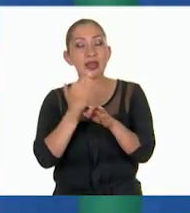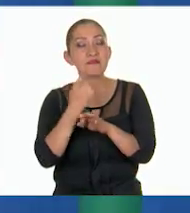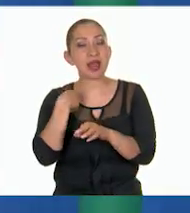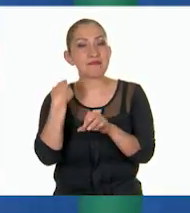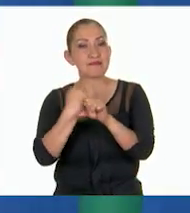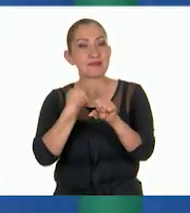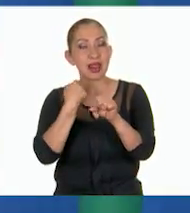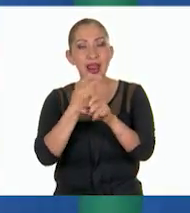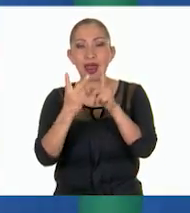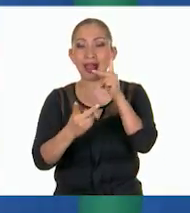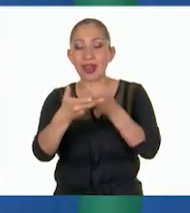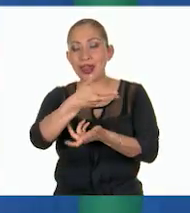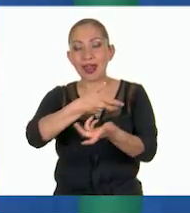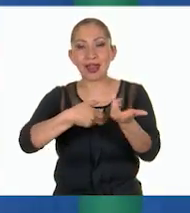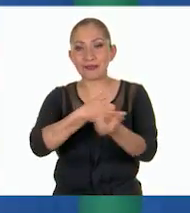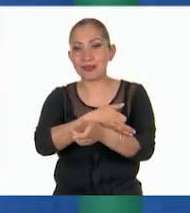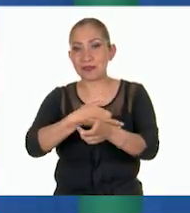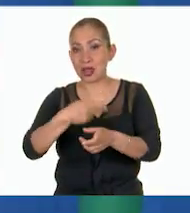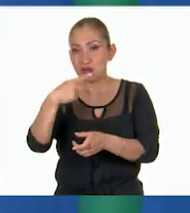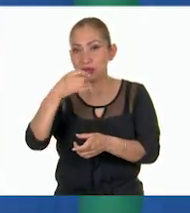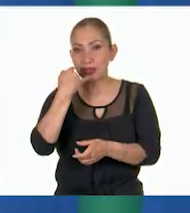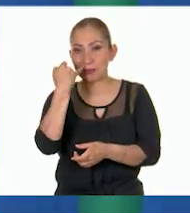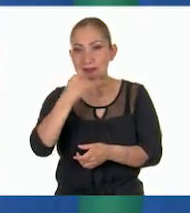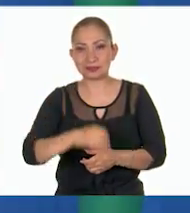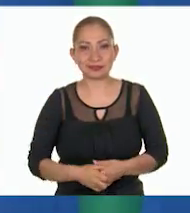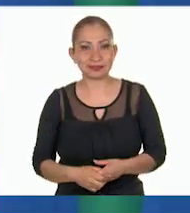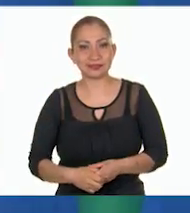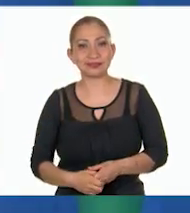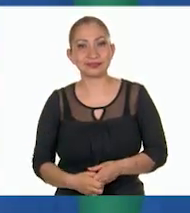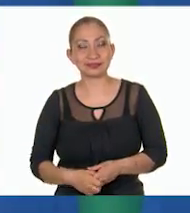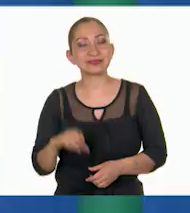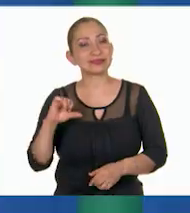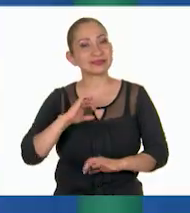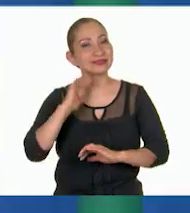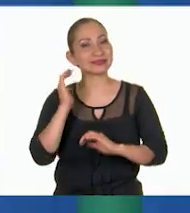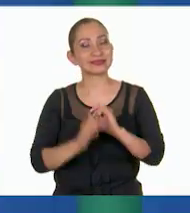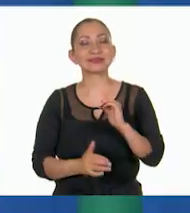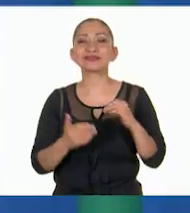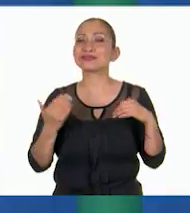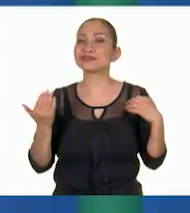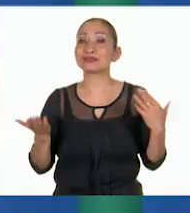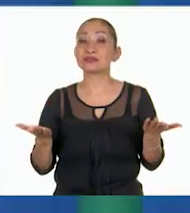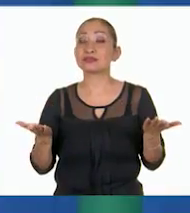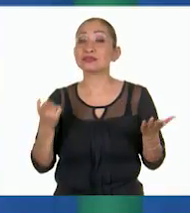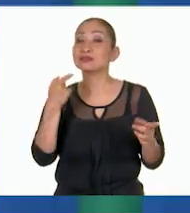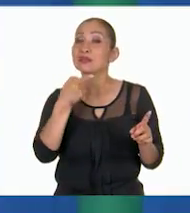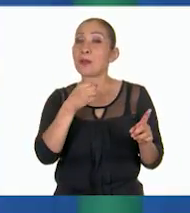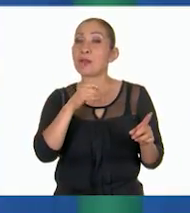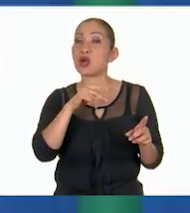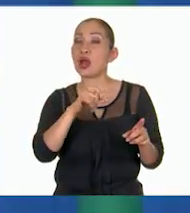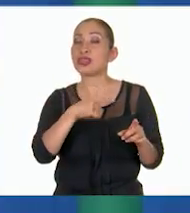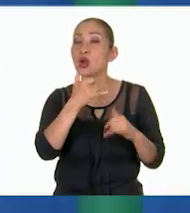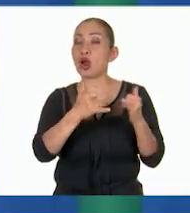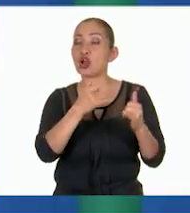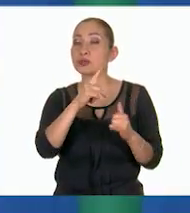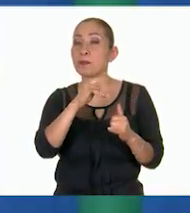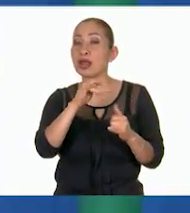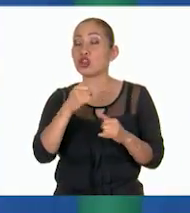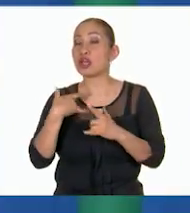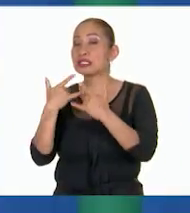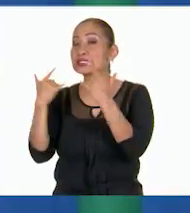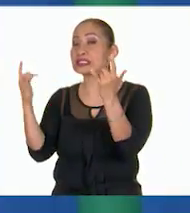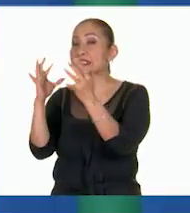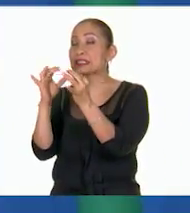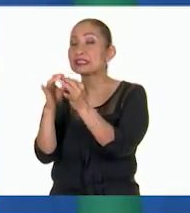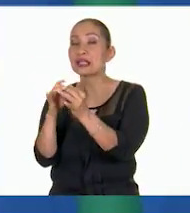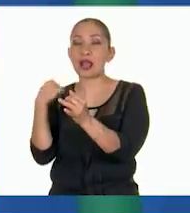para practicarla y platica con tu familia en tu lengua materna. Por hoy hemos terminado con Manual de Juegos de Patio y Relato